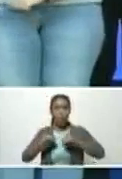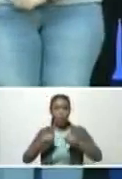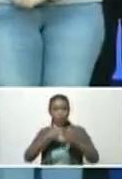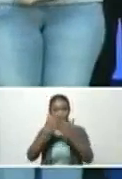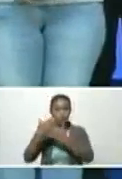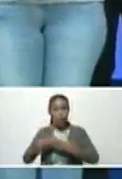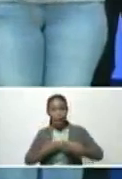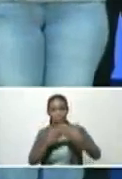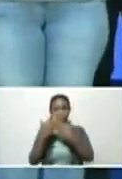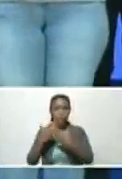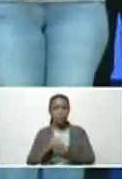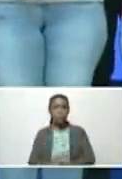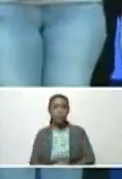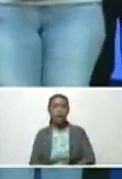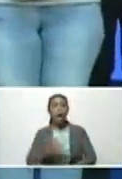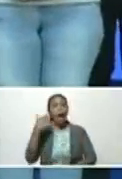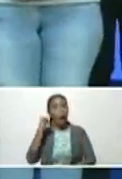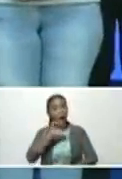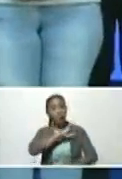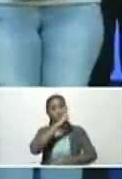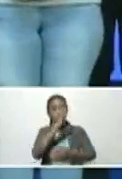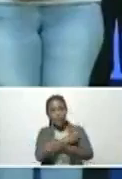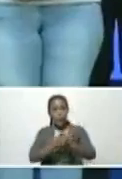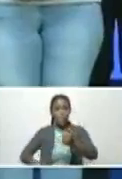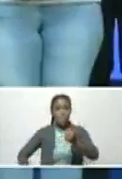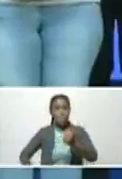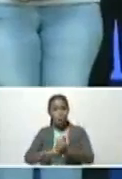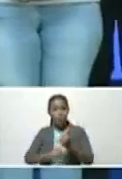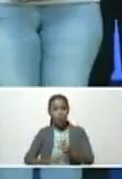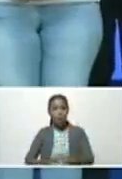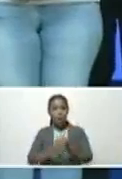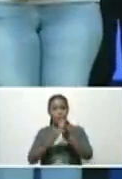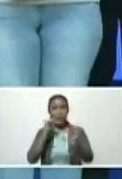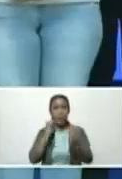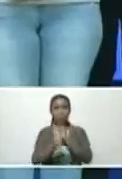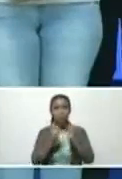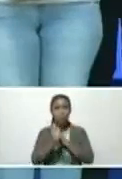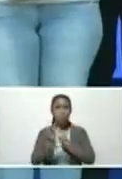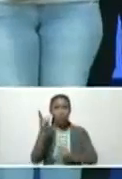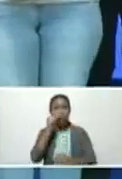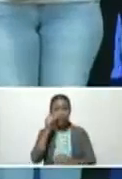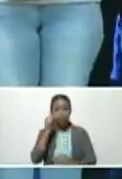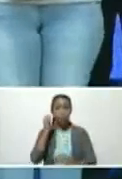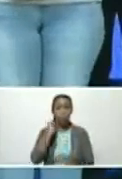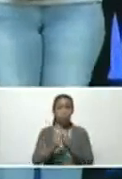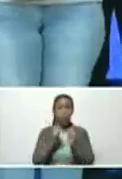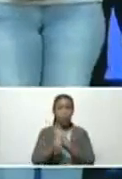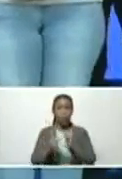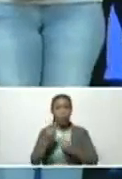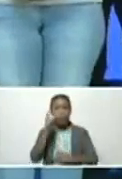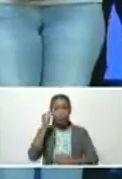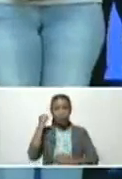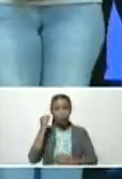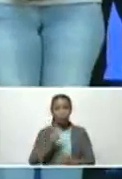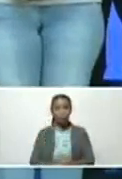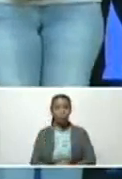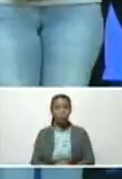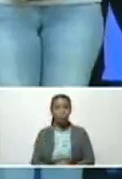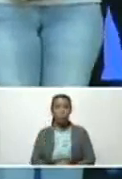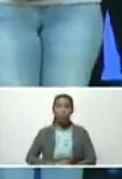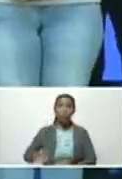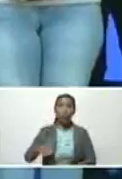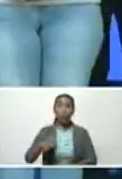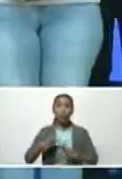estudiantes. Hay que fortalecer el liderazgo deportivo, muchachos, atletas y deportistas, todo